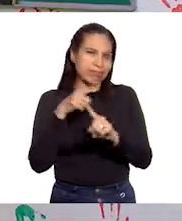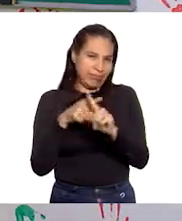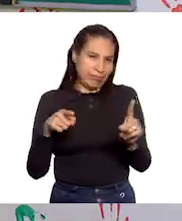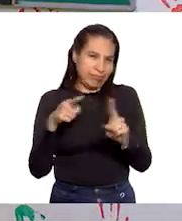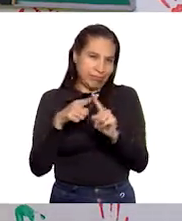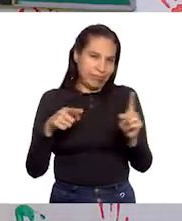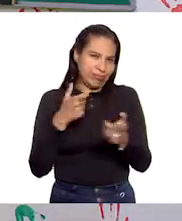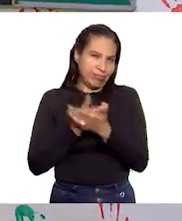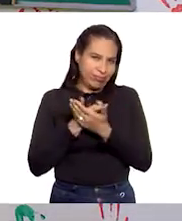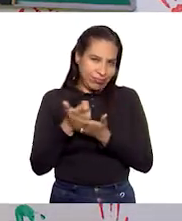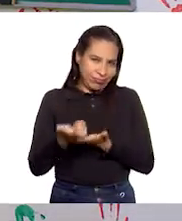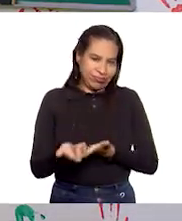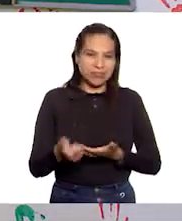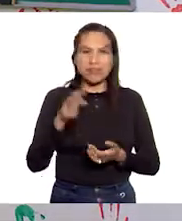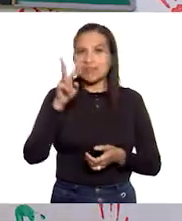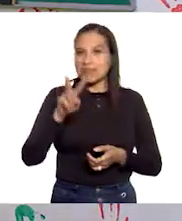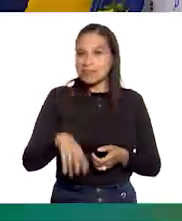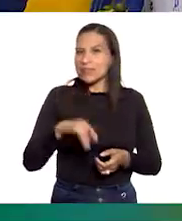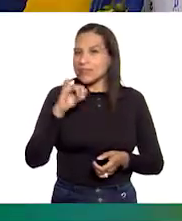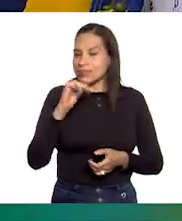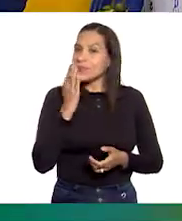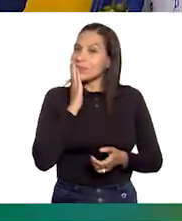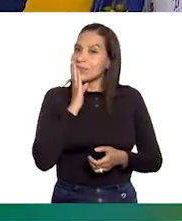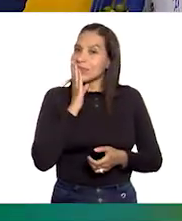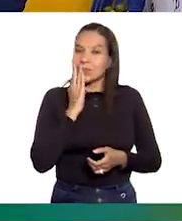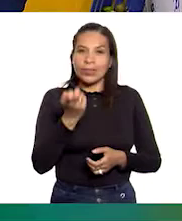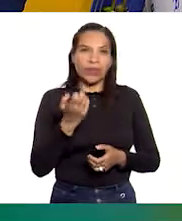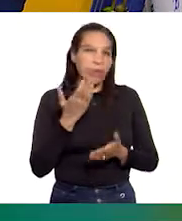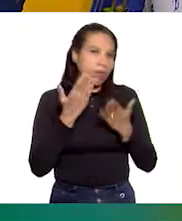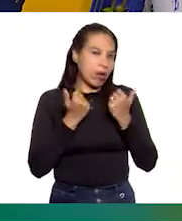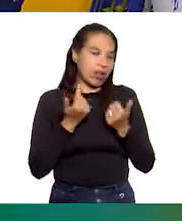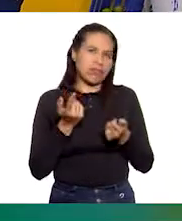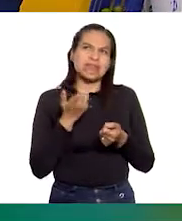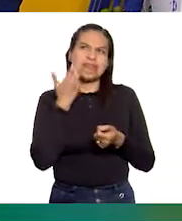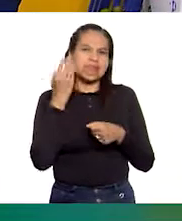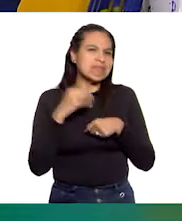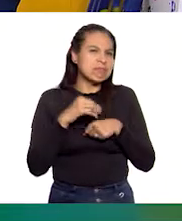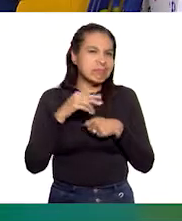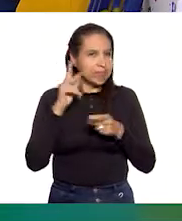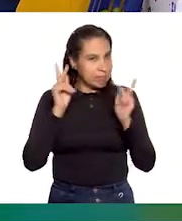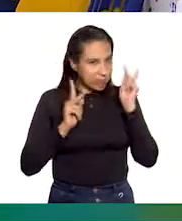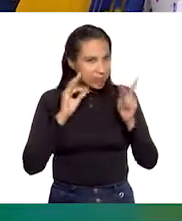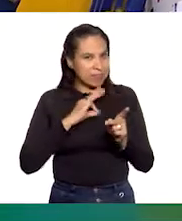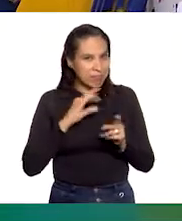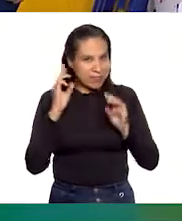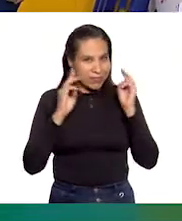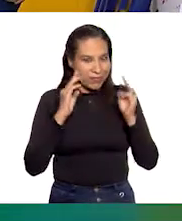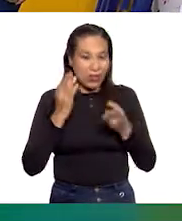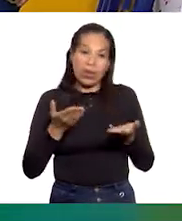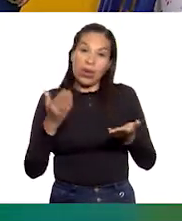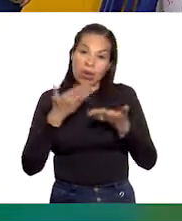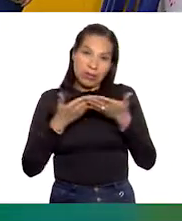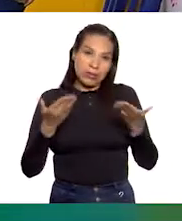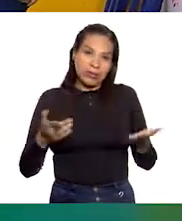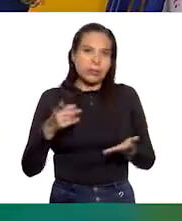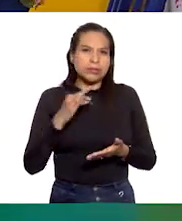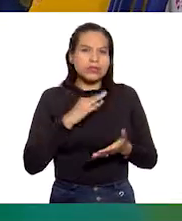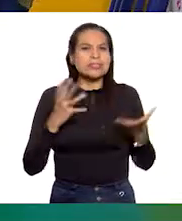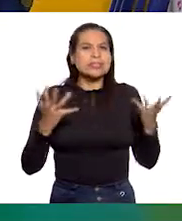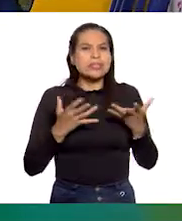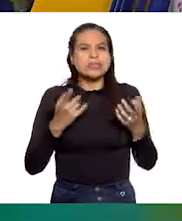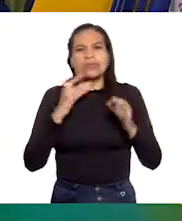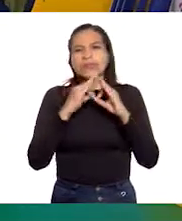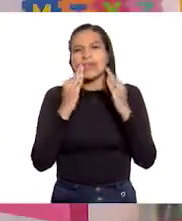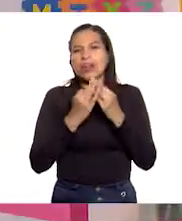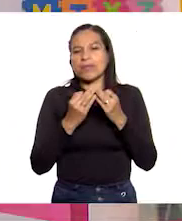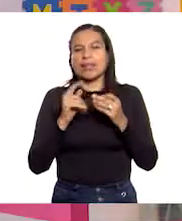un descuento. Cierto. Bueno, es que no hay excusa entonces para visitar los museos. Al menos por ahora lo podemos hacer de